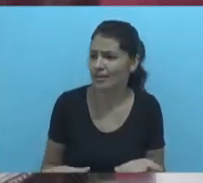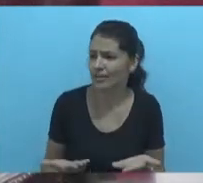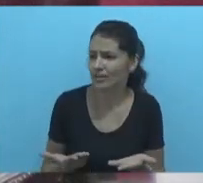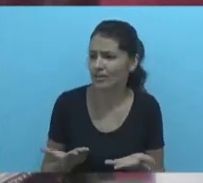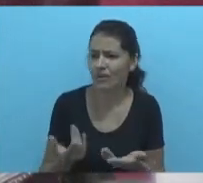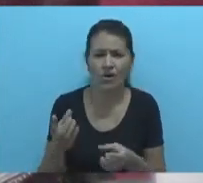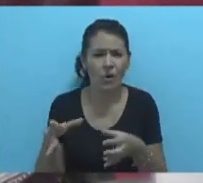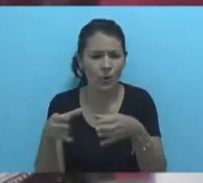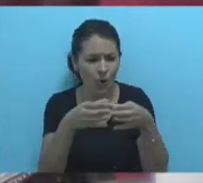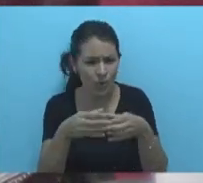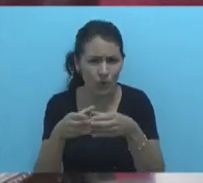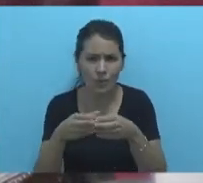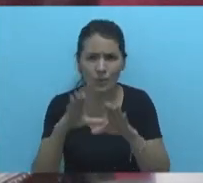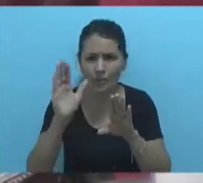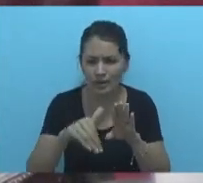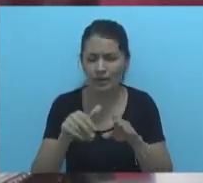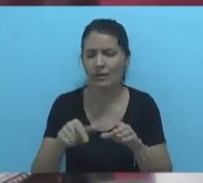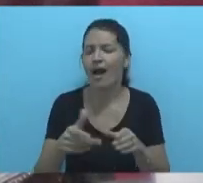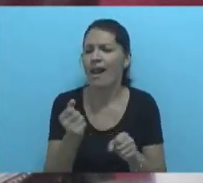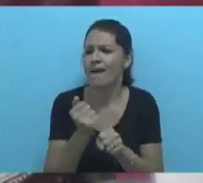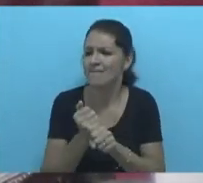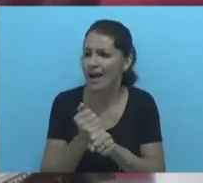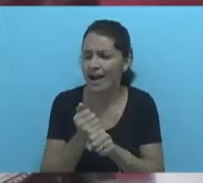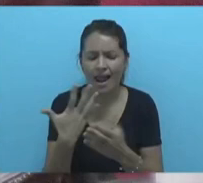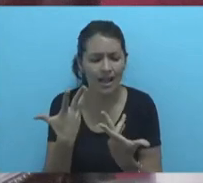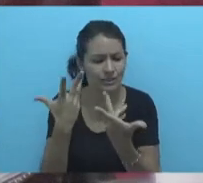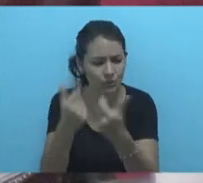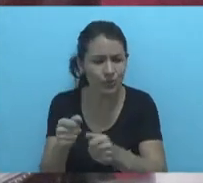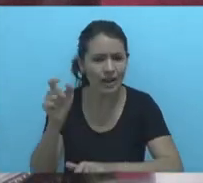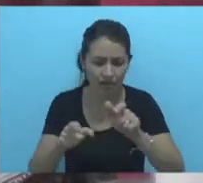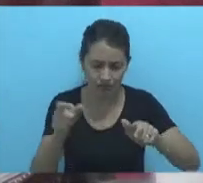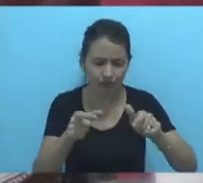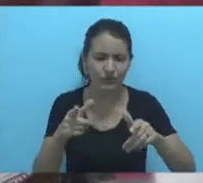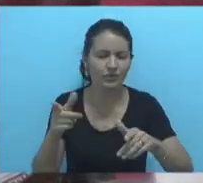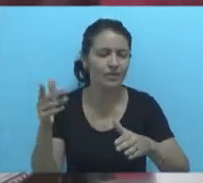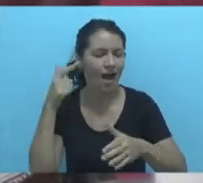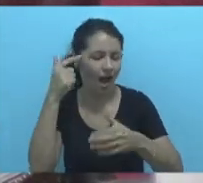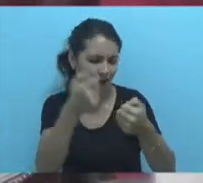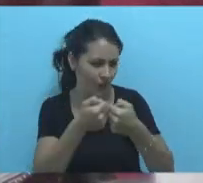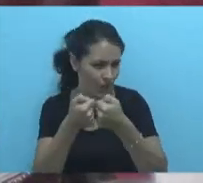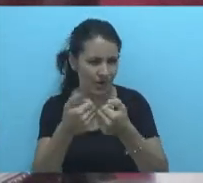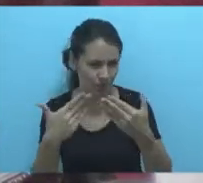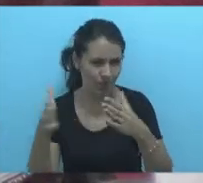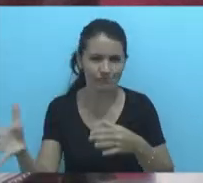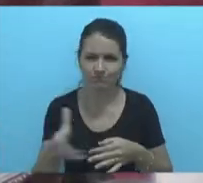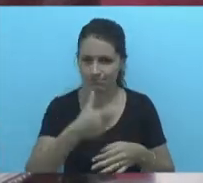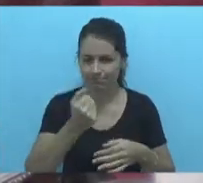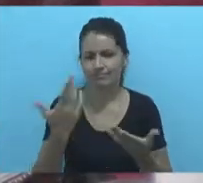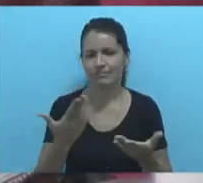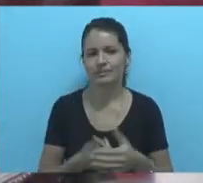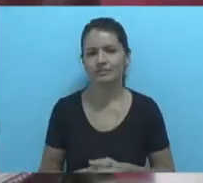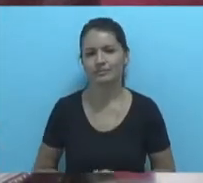ninguna de las cámaras, creo que cuando se trabaja por y para la gente nos podemos poner de acuerdo y es una ley que salió por